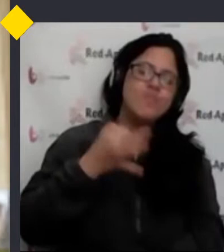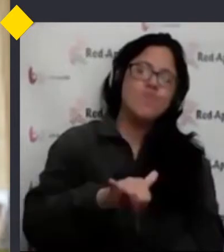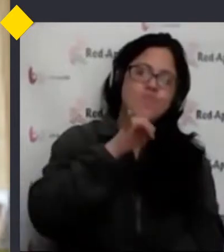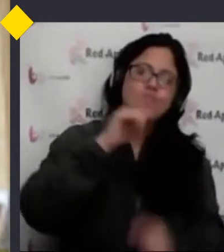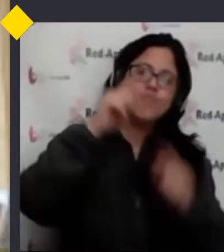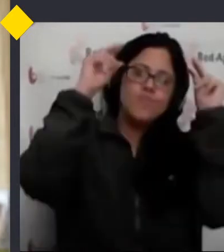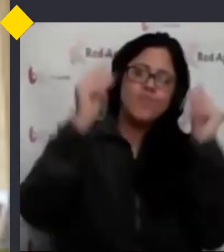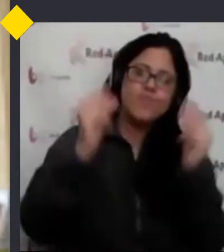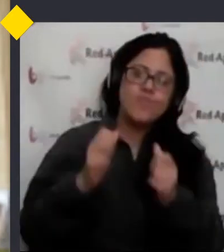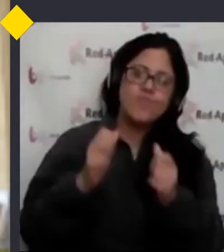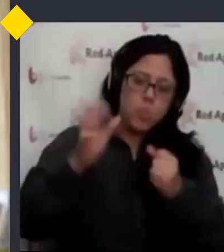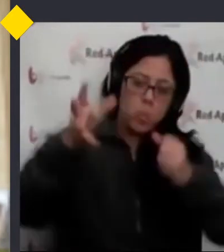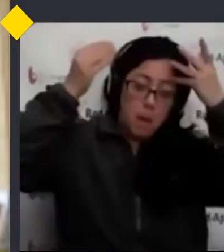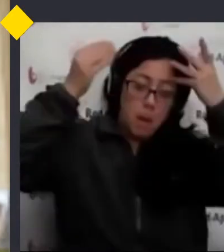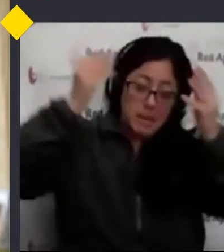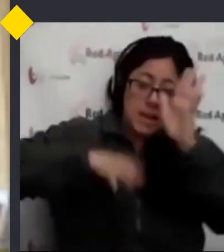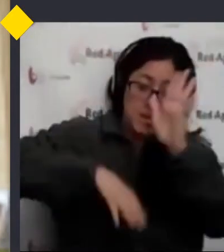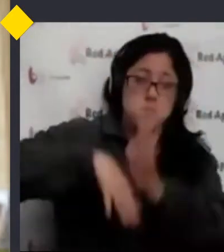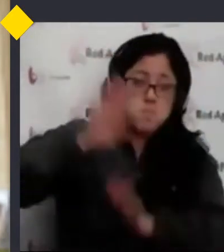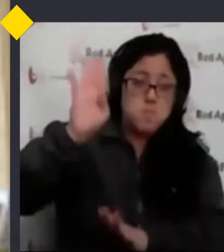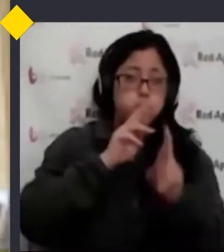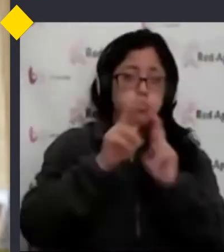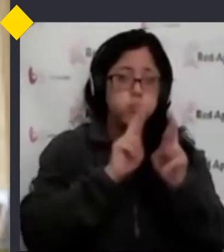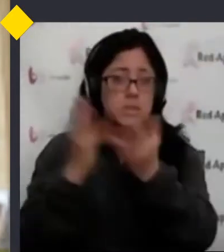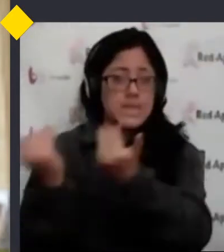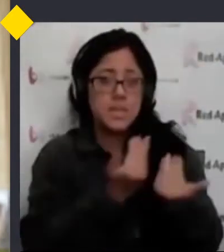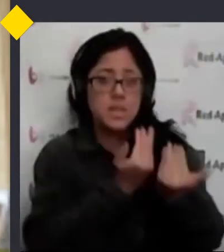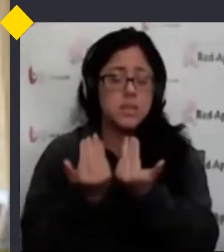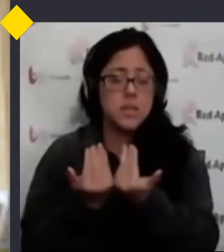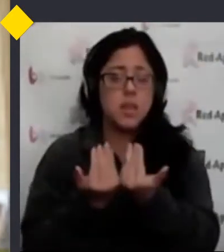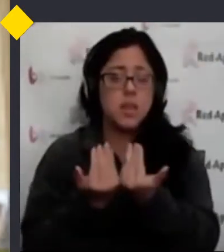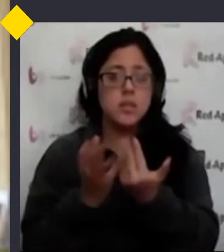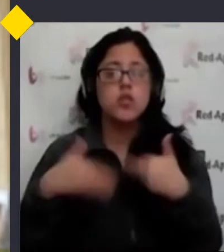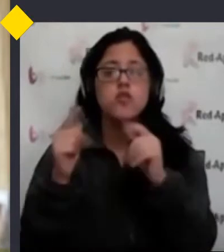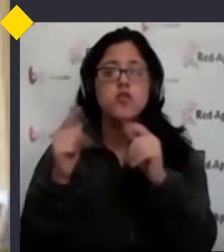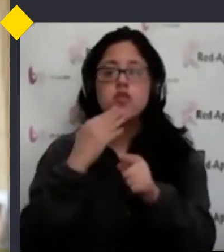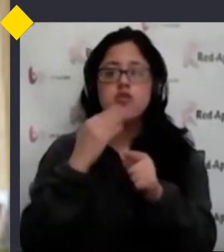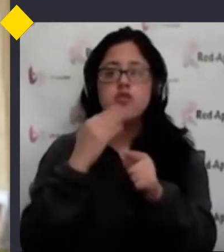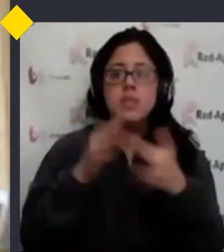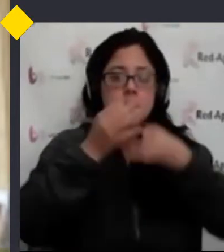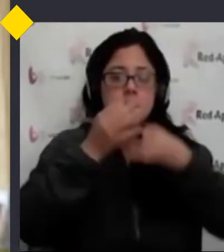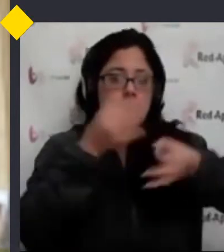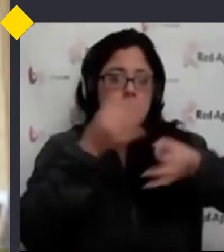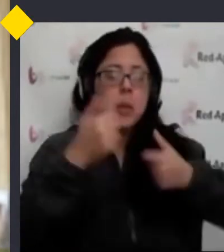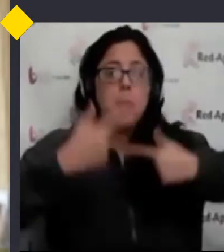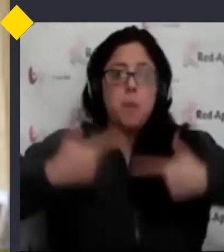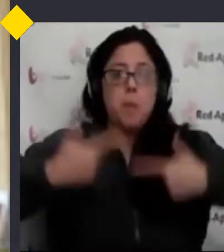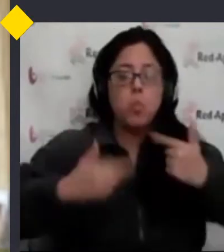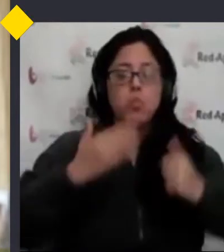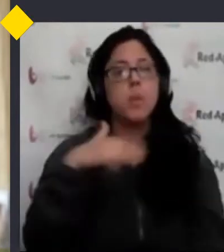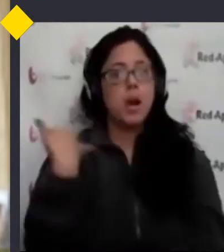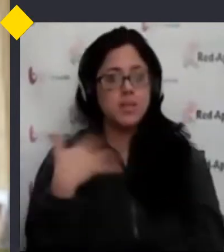aprendiendo y respondiendo a las nuevas necesidades. Entonces, creo que además de declarar una política, es muy importante que